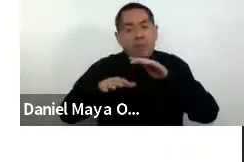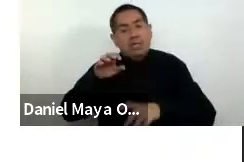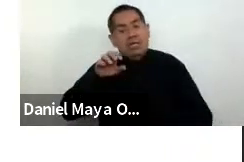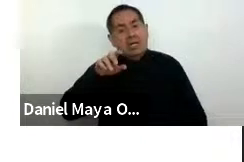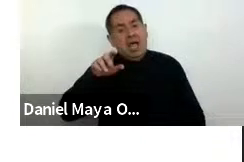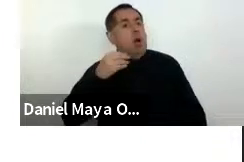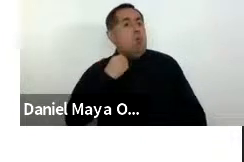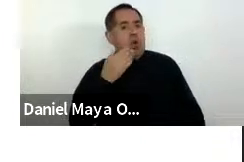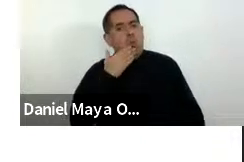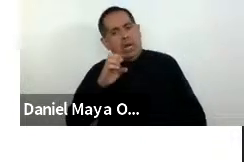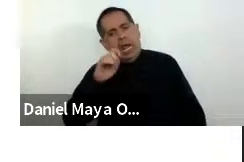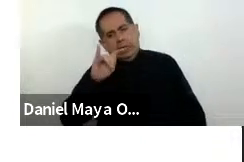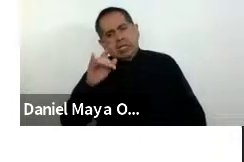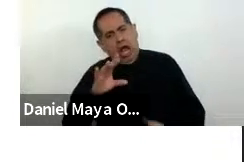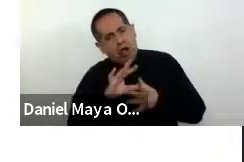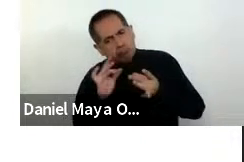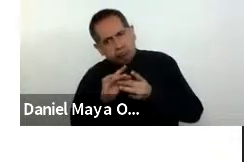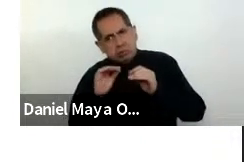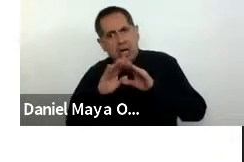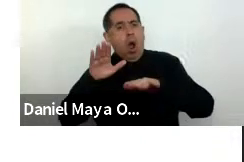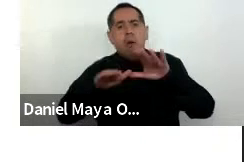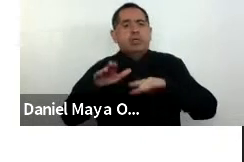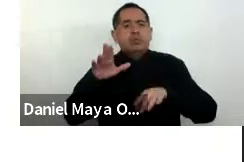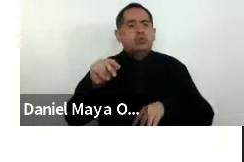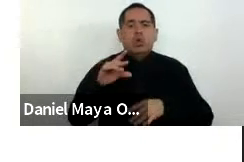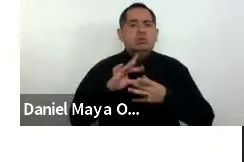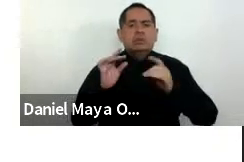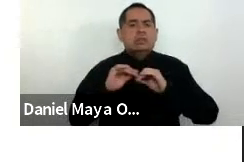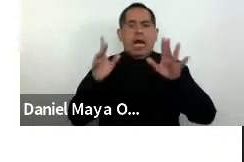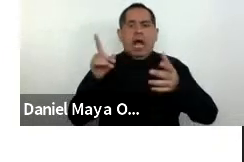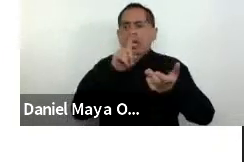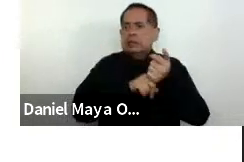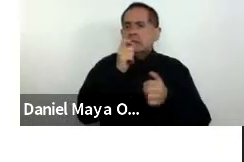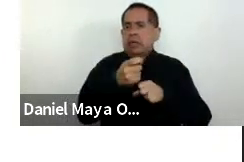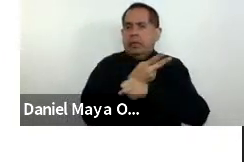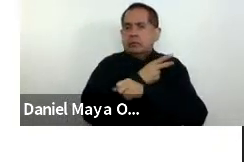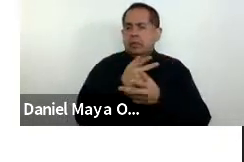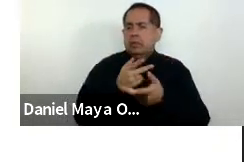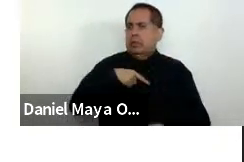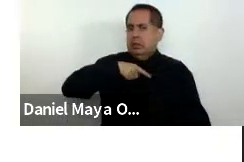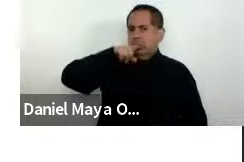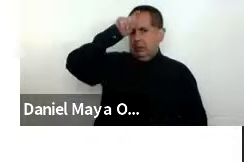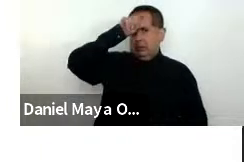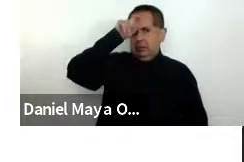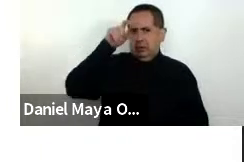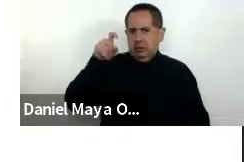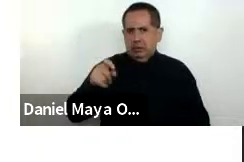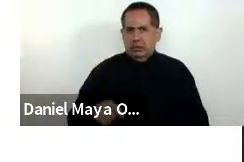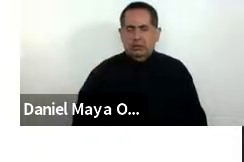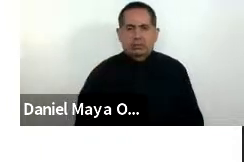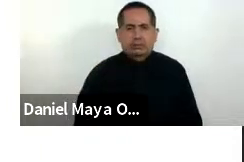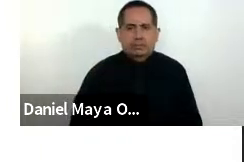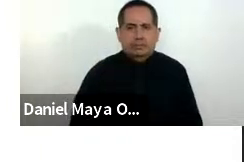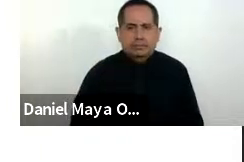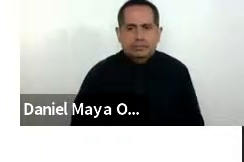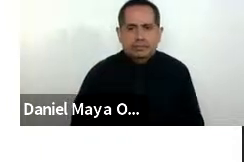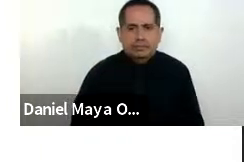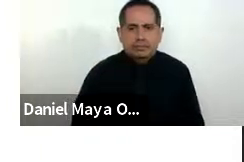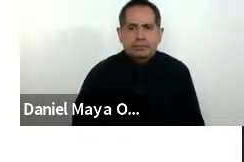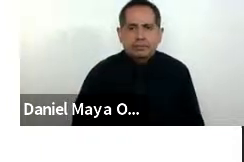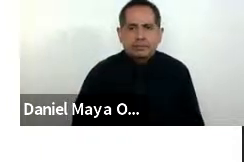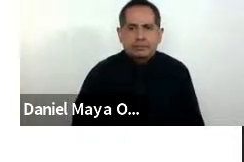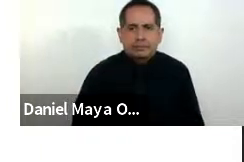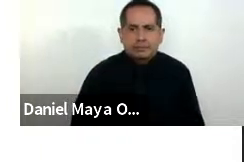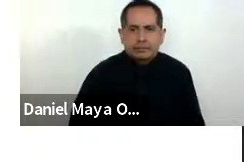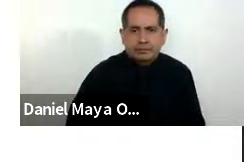abogado qué es lo que le explica de lo que sucedió dentro de la diligencia o de la audiencia. Tan es así que si